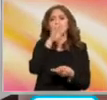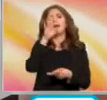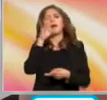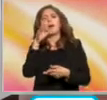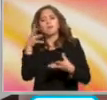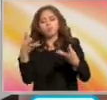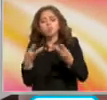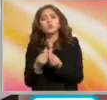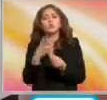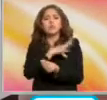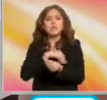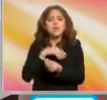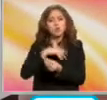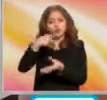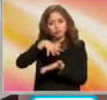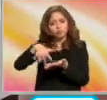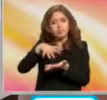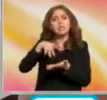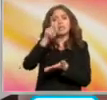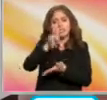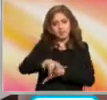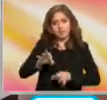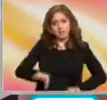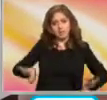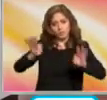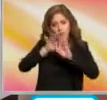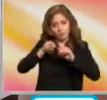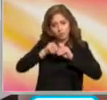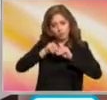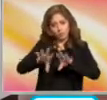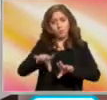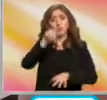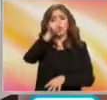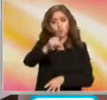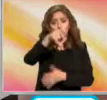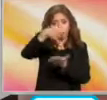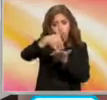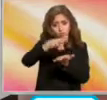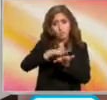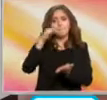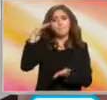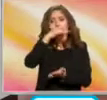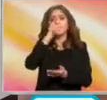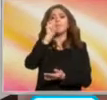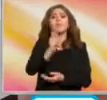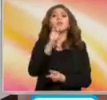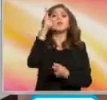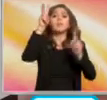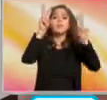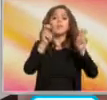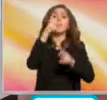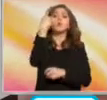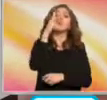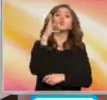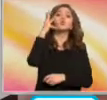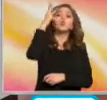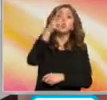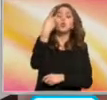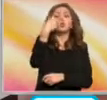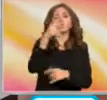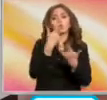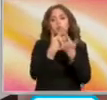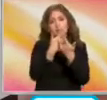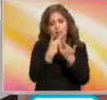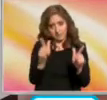súper importante que bien. tengamos información y es un libro de descarga gratuita. Ahí Tu está. Lo futuro buscamos. en libertad del Gobierno de la Ciudad de México. Gracias, Irene. A